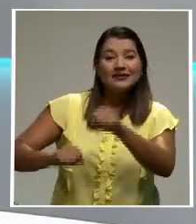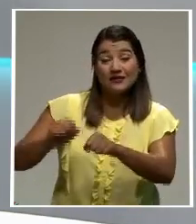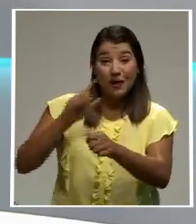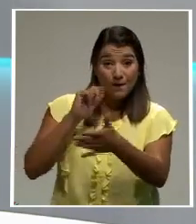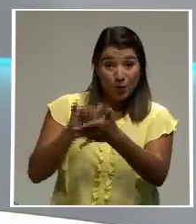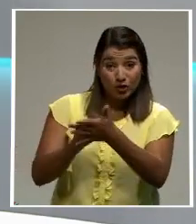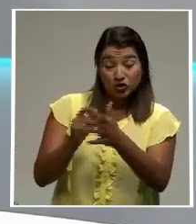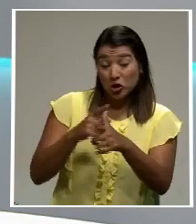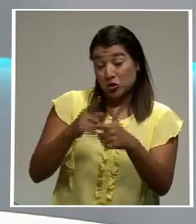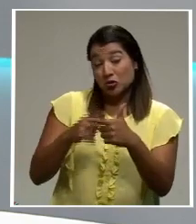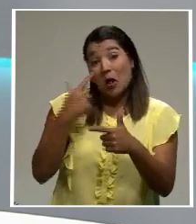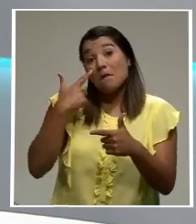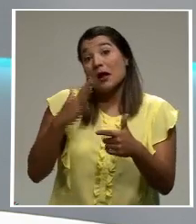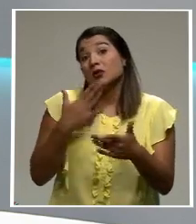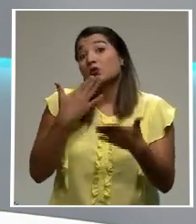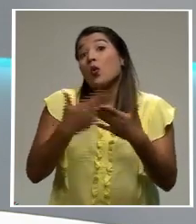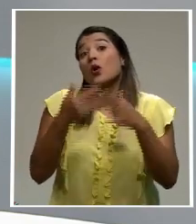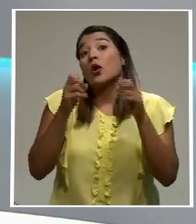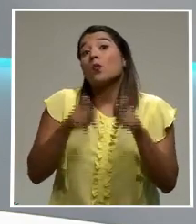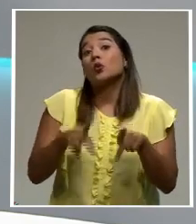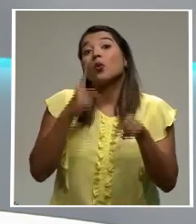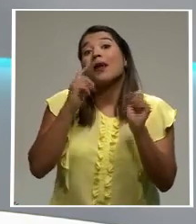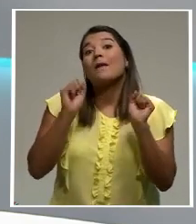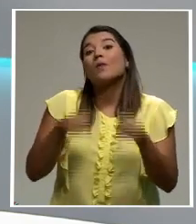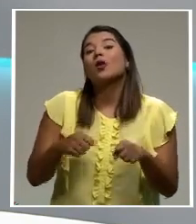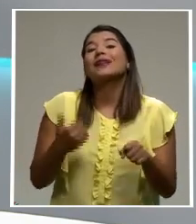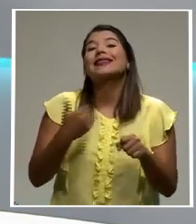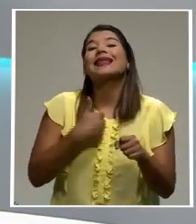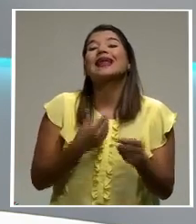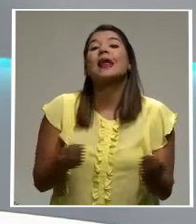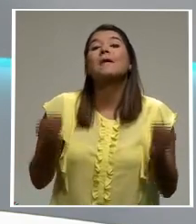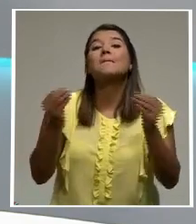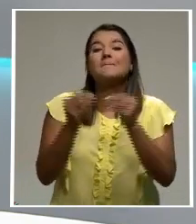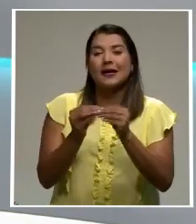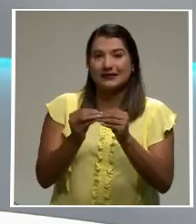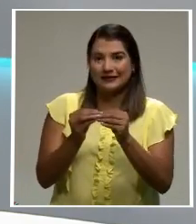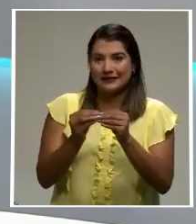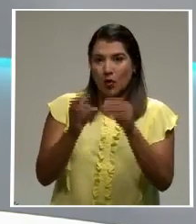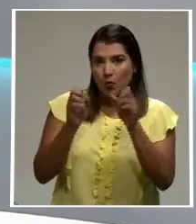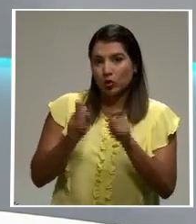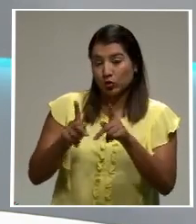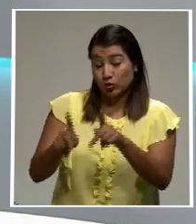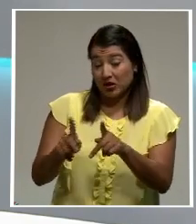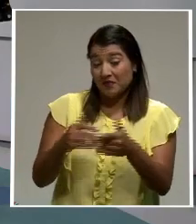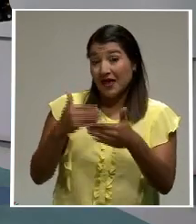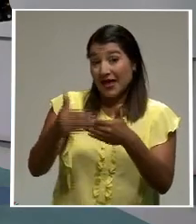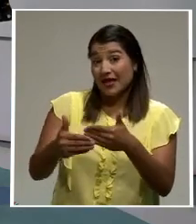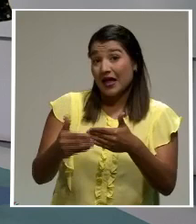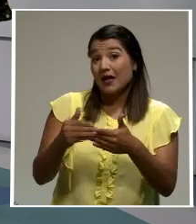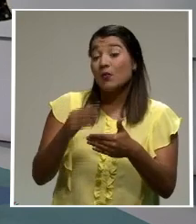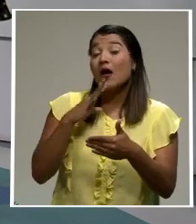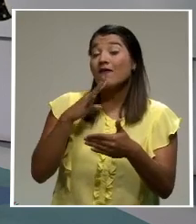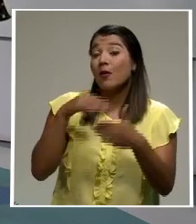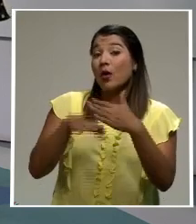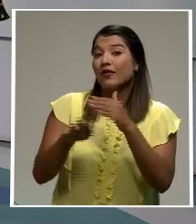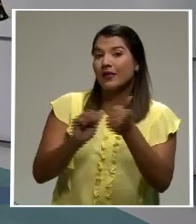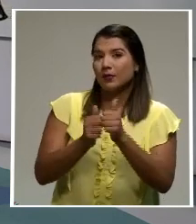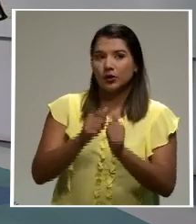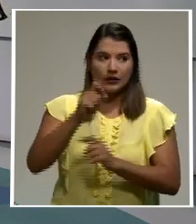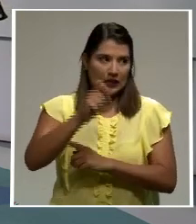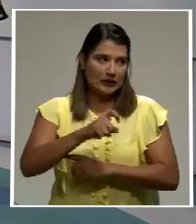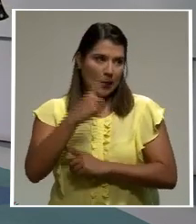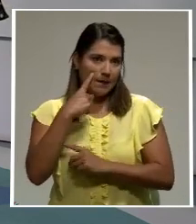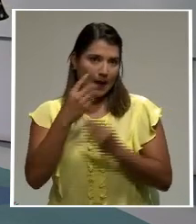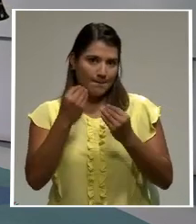más apertura y también un poco más de reactivación económica. Eso es un poco de lo que vamos a hablar ahora en los deportes. Que es muy necesario para un montón